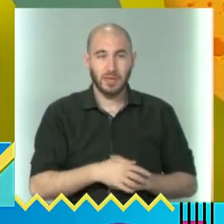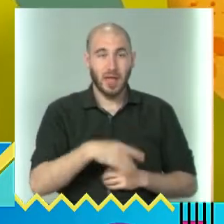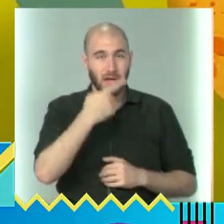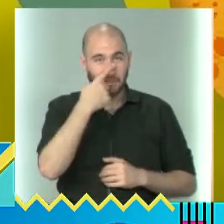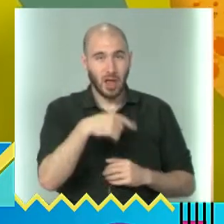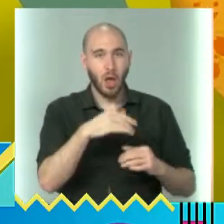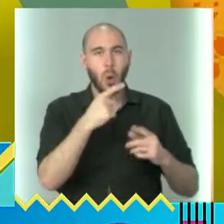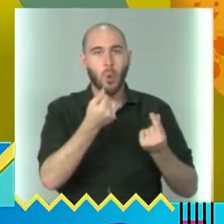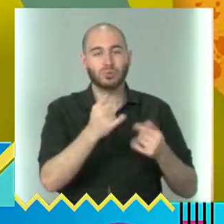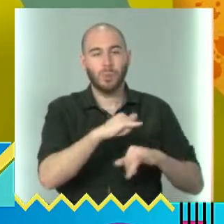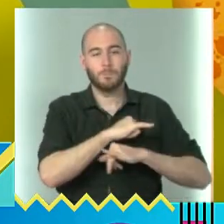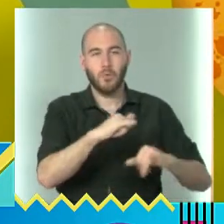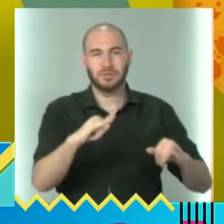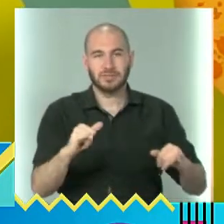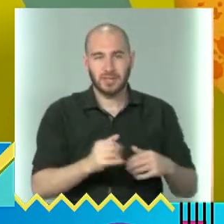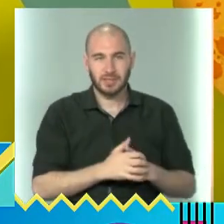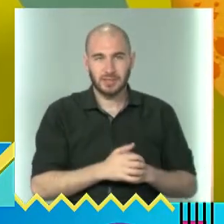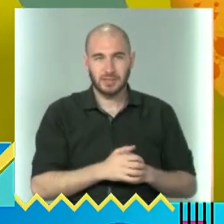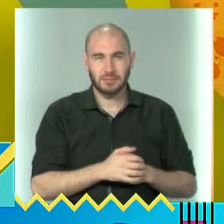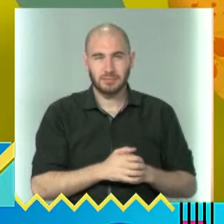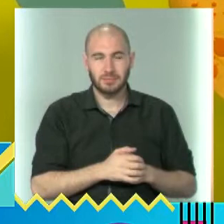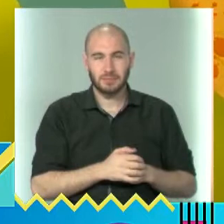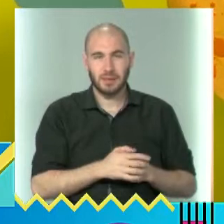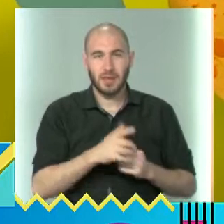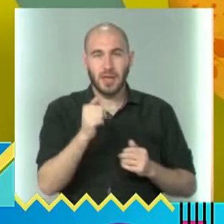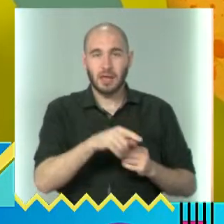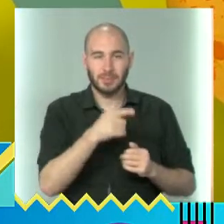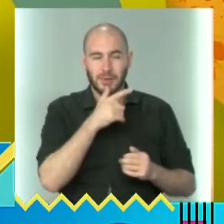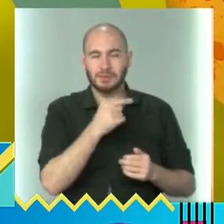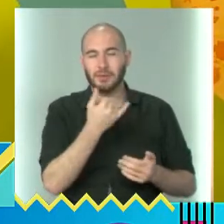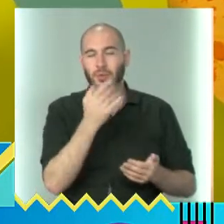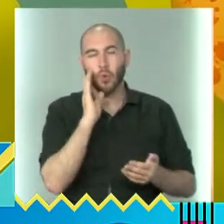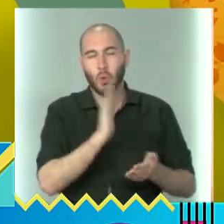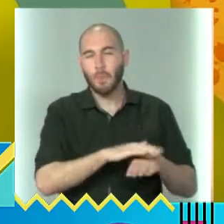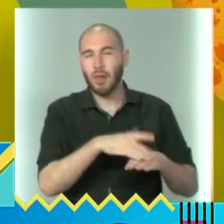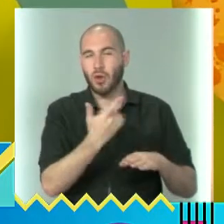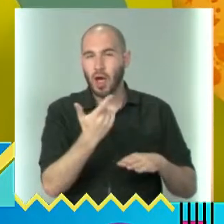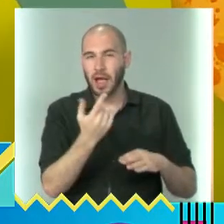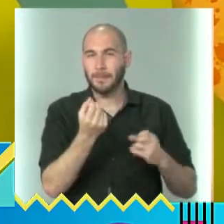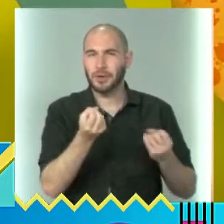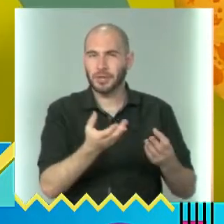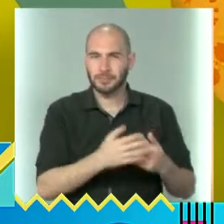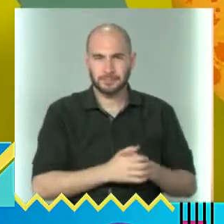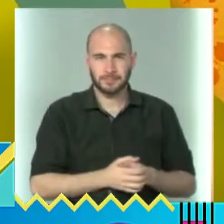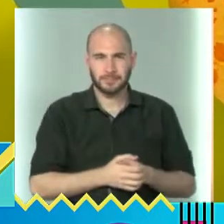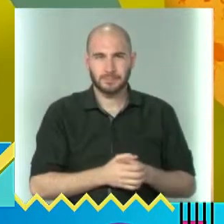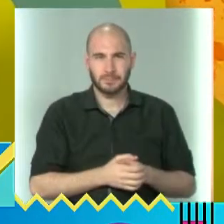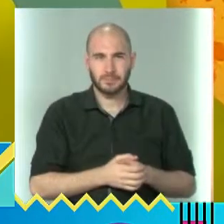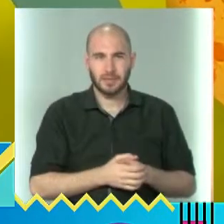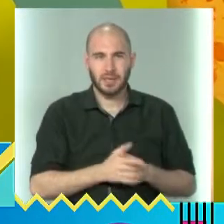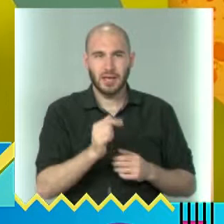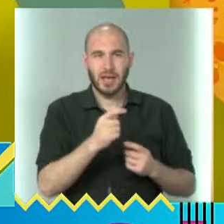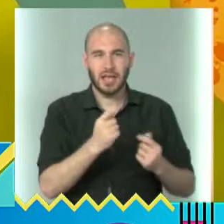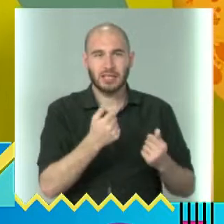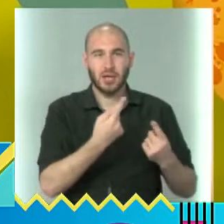finalmente el uso publicitario de Big Data es el más inocente, porque estás a un paso